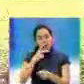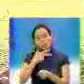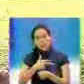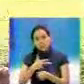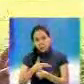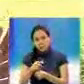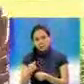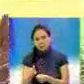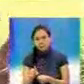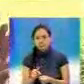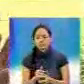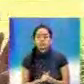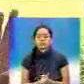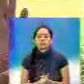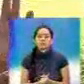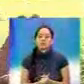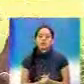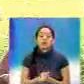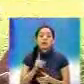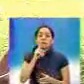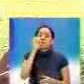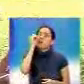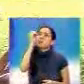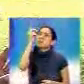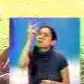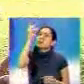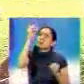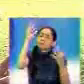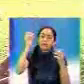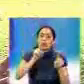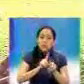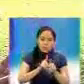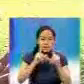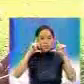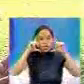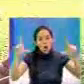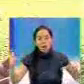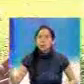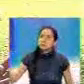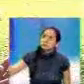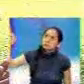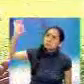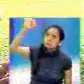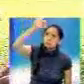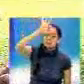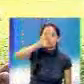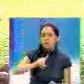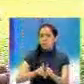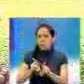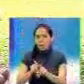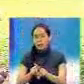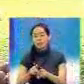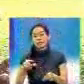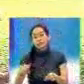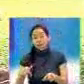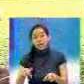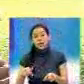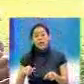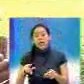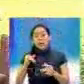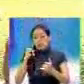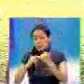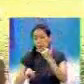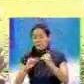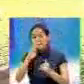deciden no solo observar las constelaciones nocturnas, sino que también la salida del sol. Entonces, cuando finaliza el Bactún 7